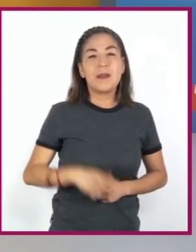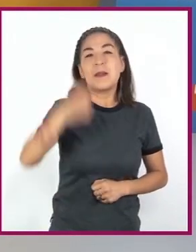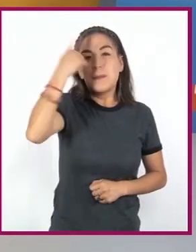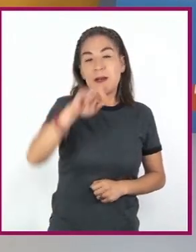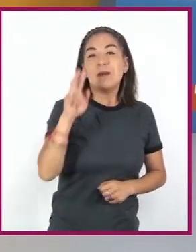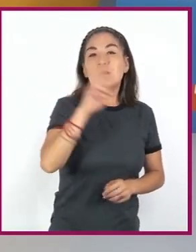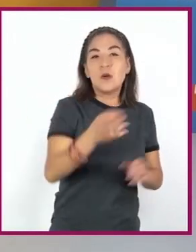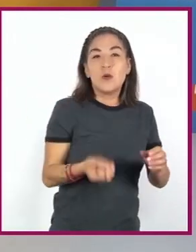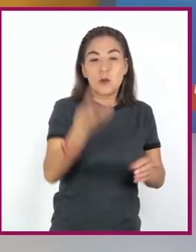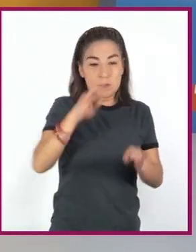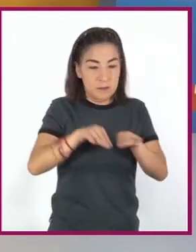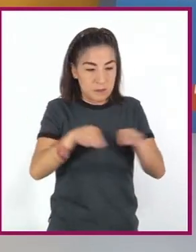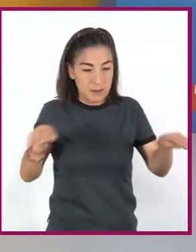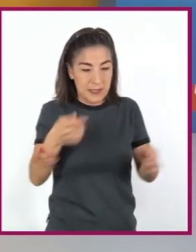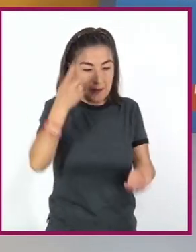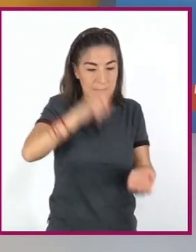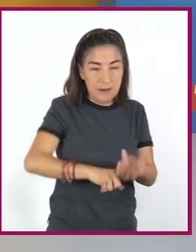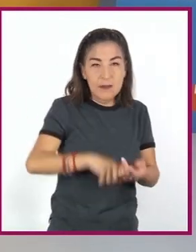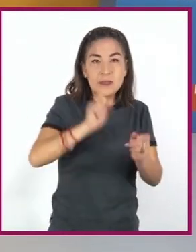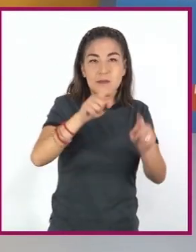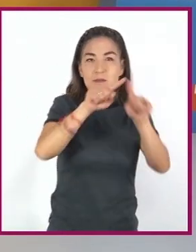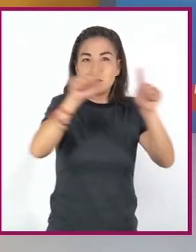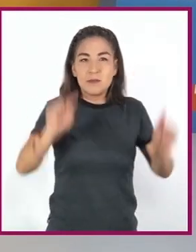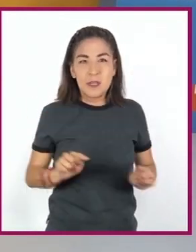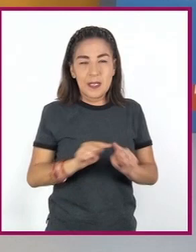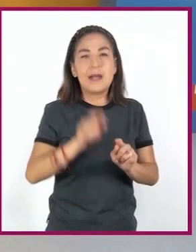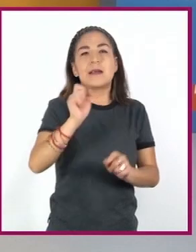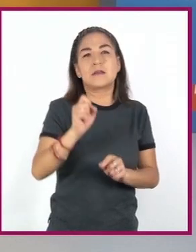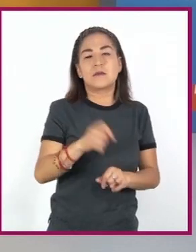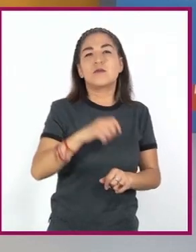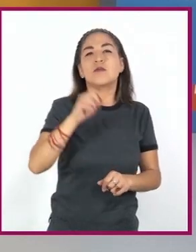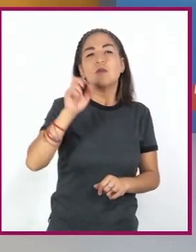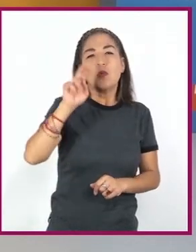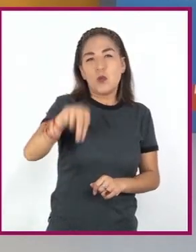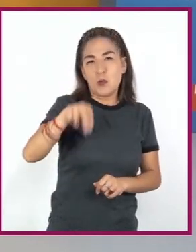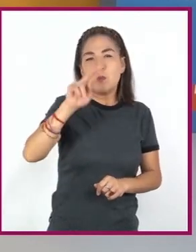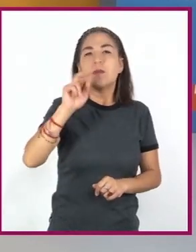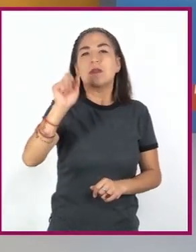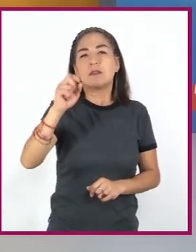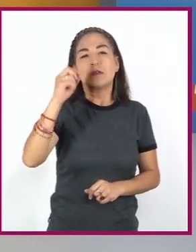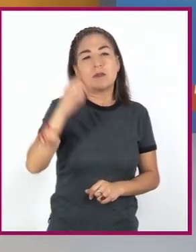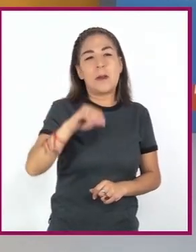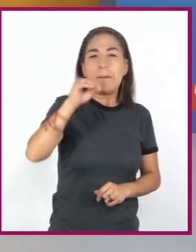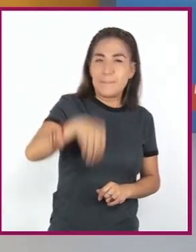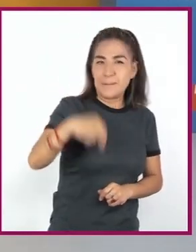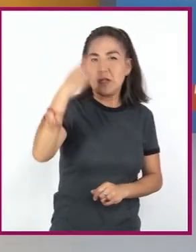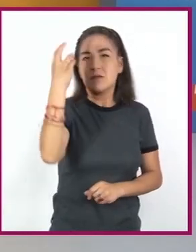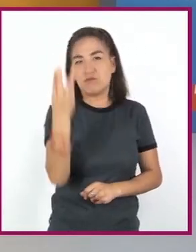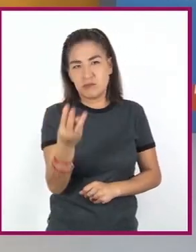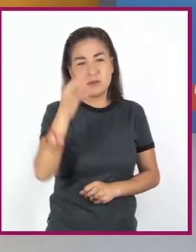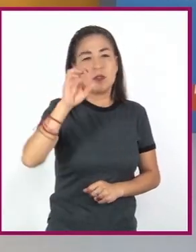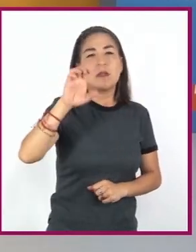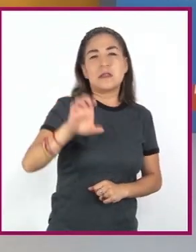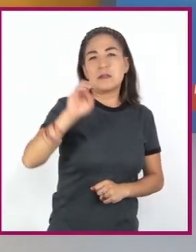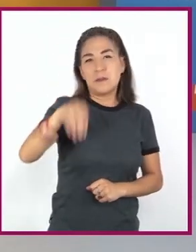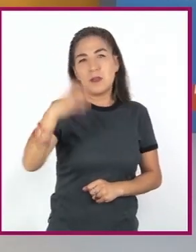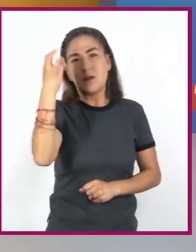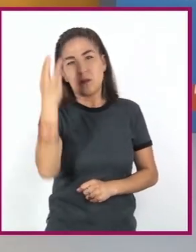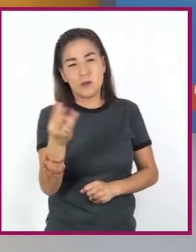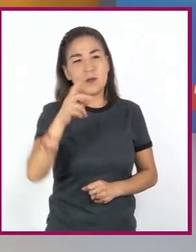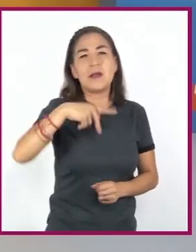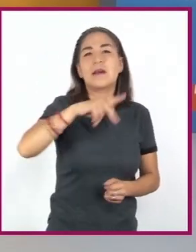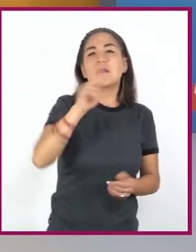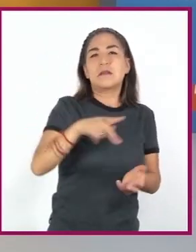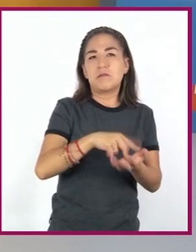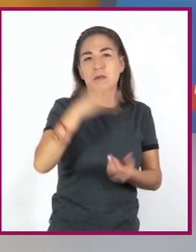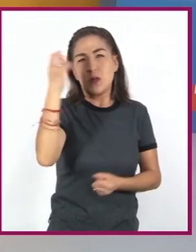volumen de un cuerpo geométrico se utilizan unidades cúbicas, metros cúbicos, centímetros cúbicos, decímetros cúbicos y